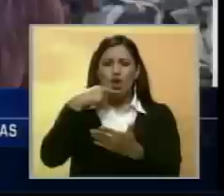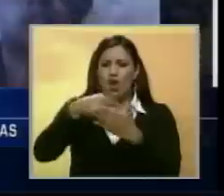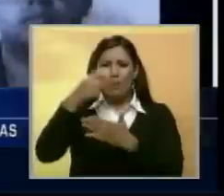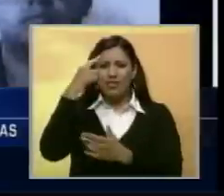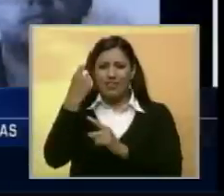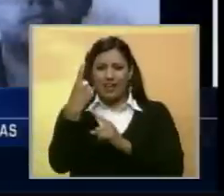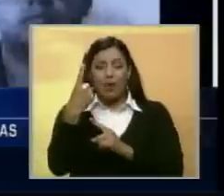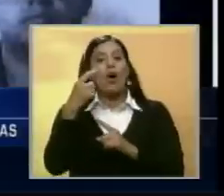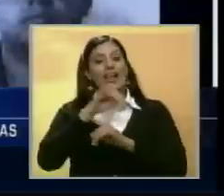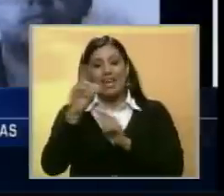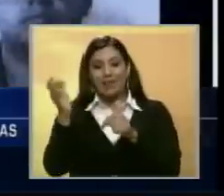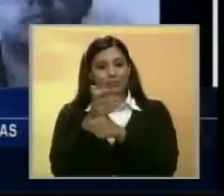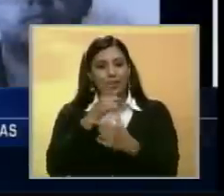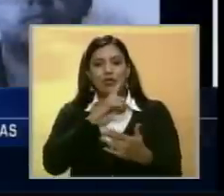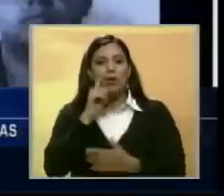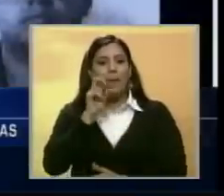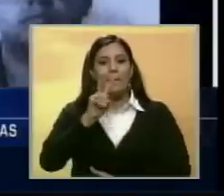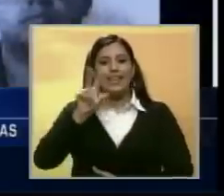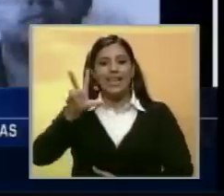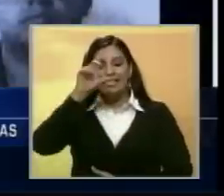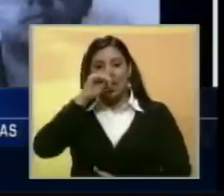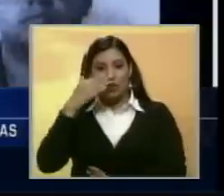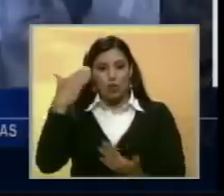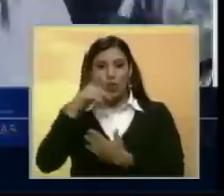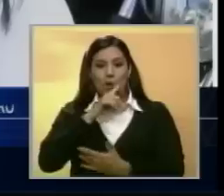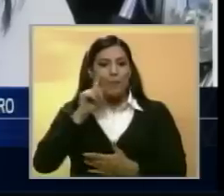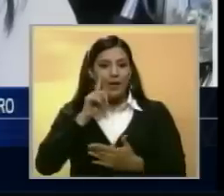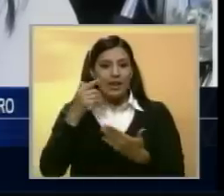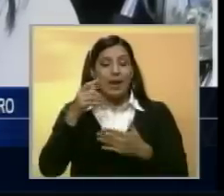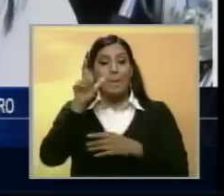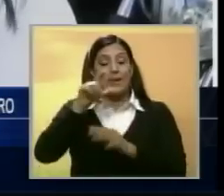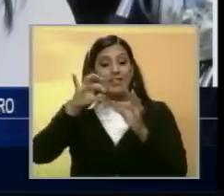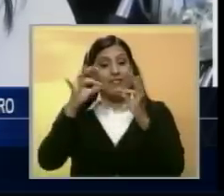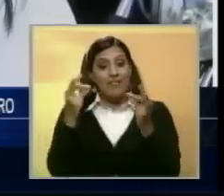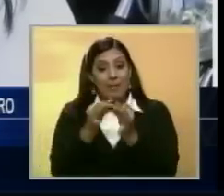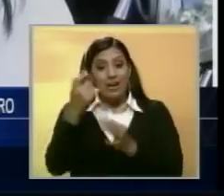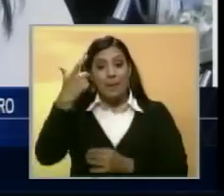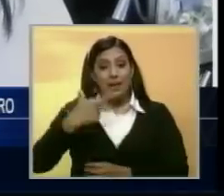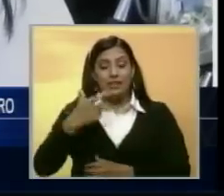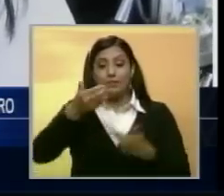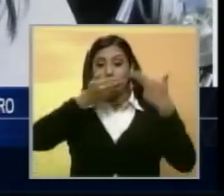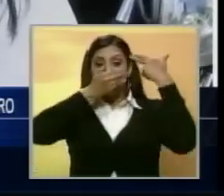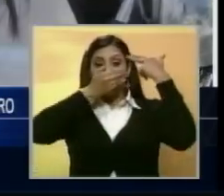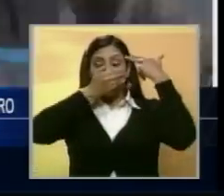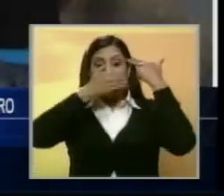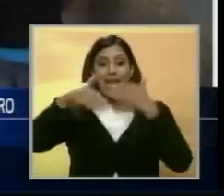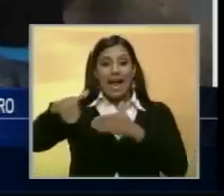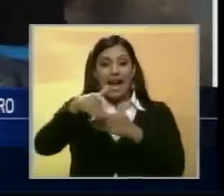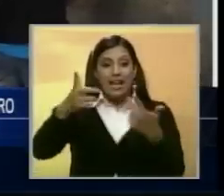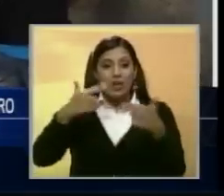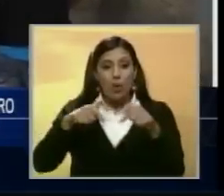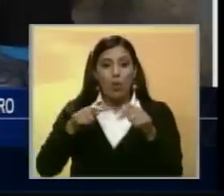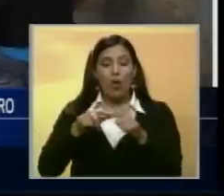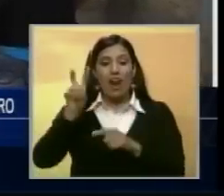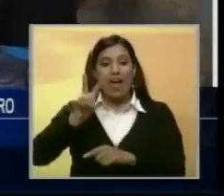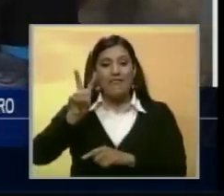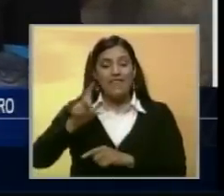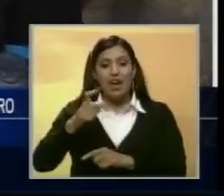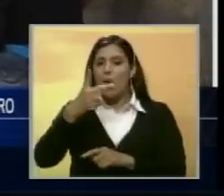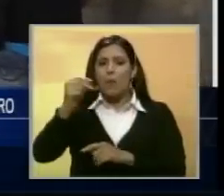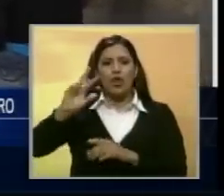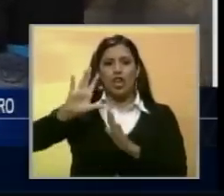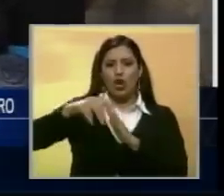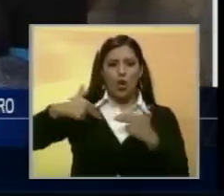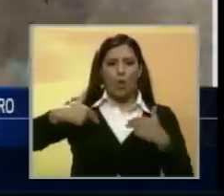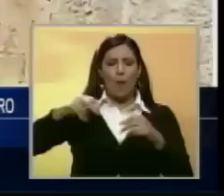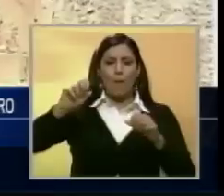identificado como Brandon José Toro, de 23 años. Según sus familiares, la víctima fue secuestrada en la calle San Miguel de la Vega por resistirse al